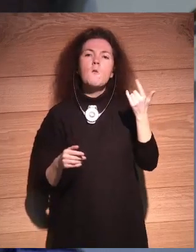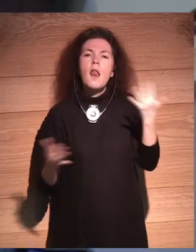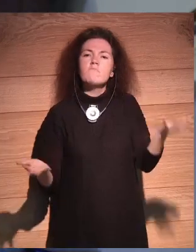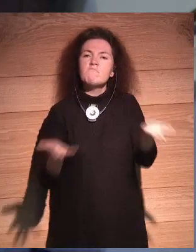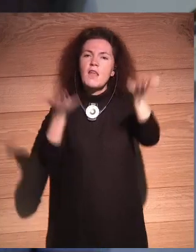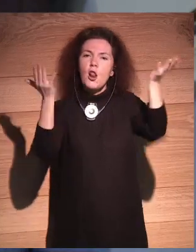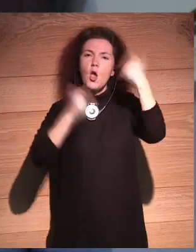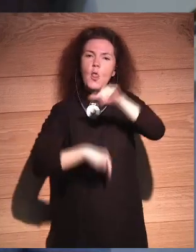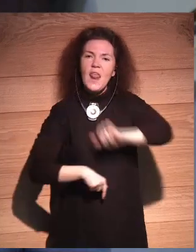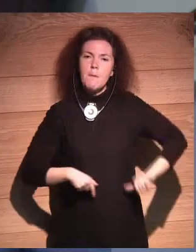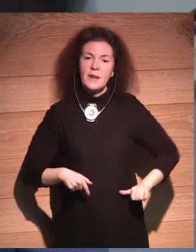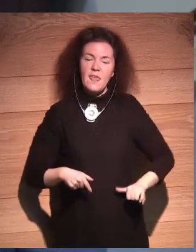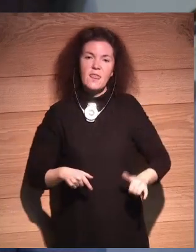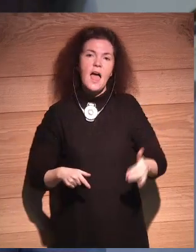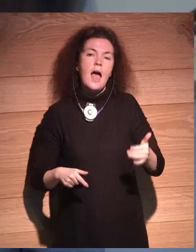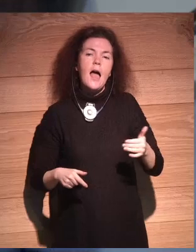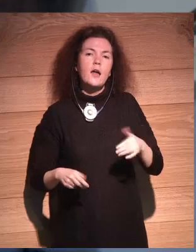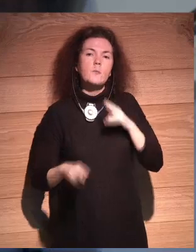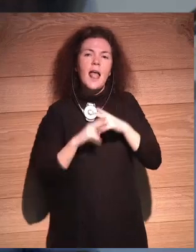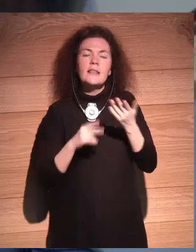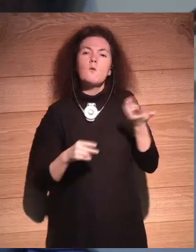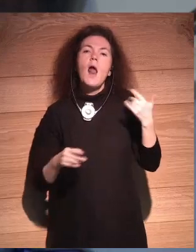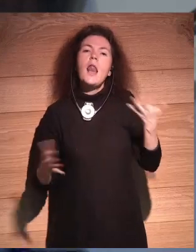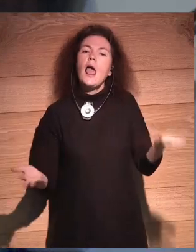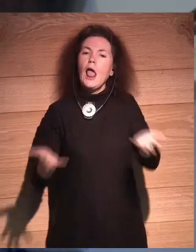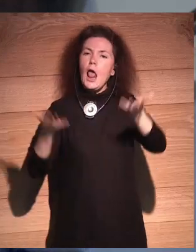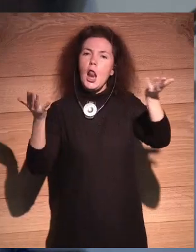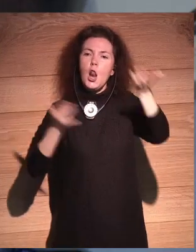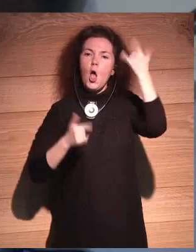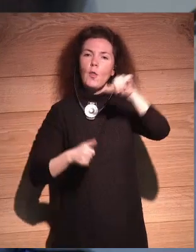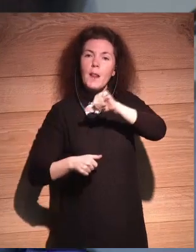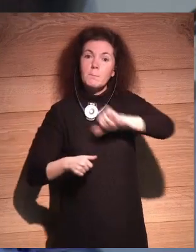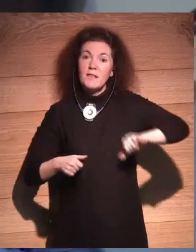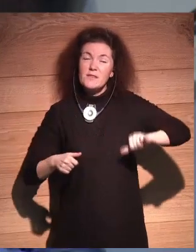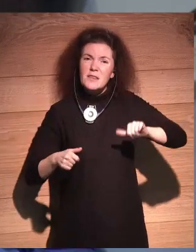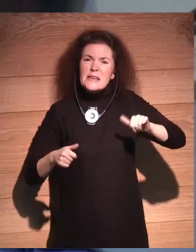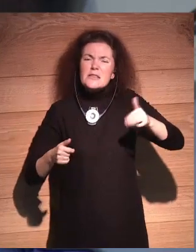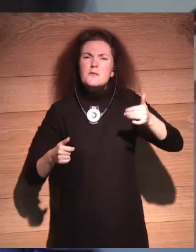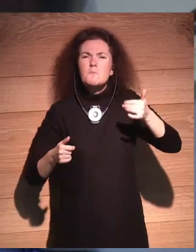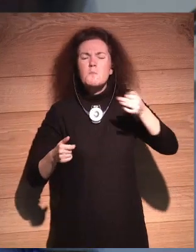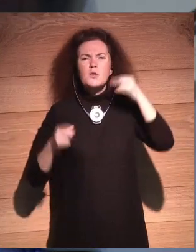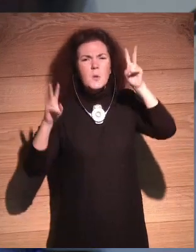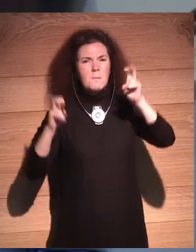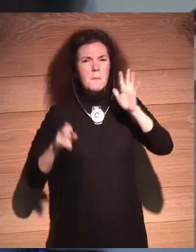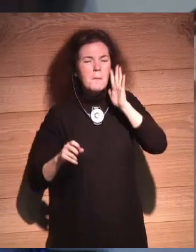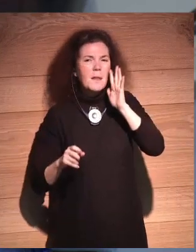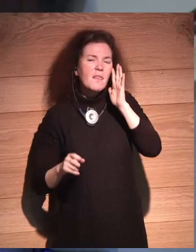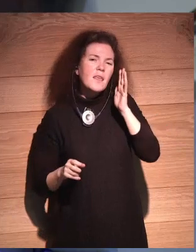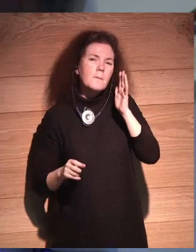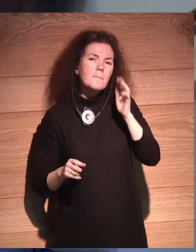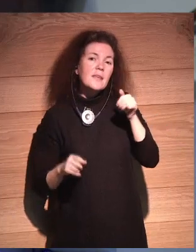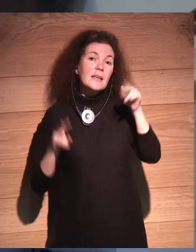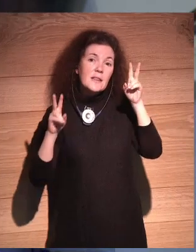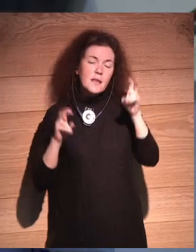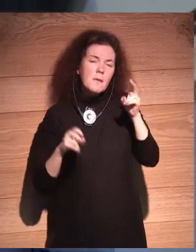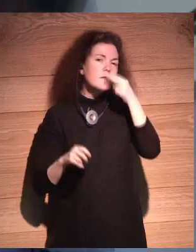Que originariamente era el elogio de la ociosidad de Bertrand Russell, y creo que es un tema que cada vez más va a